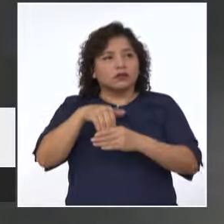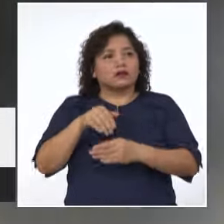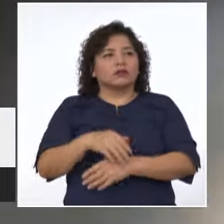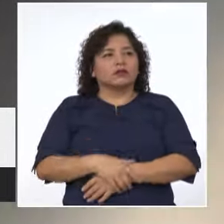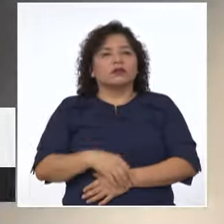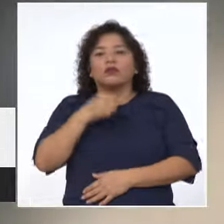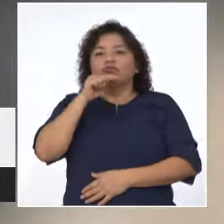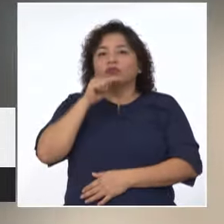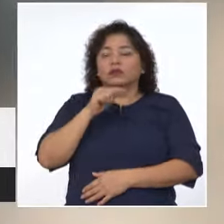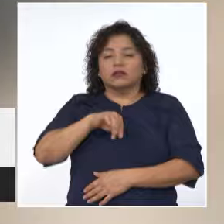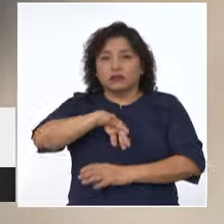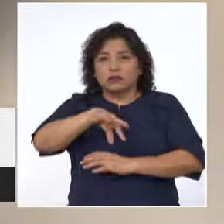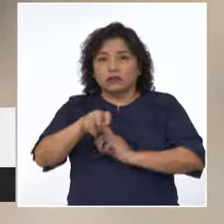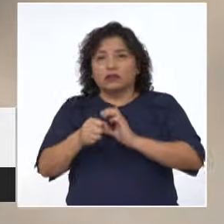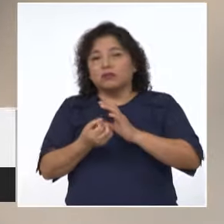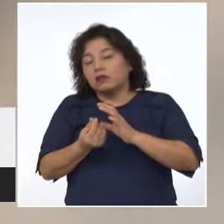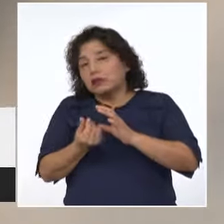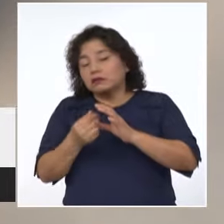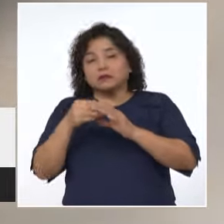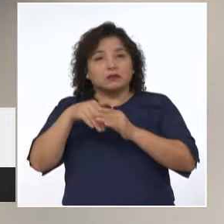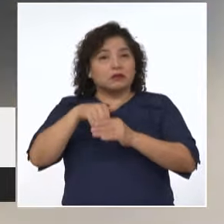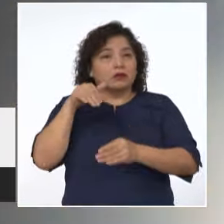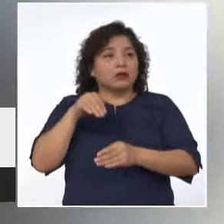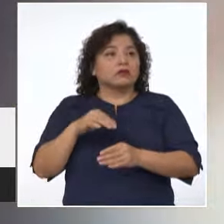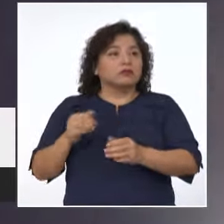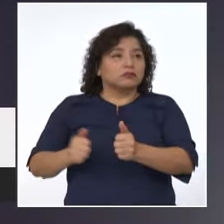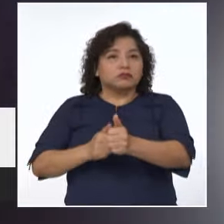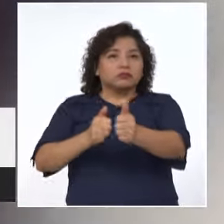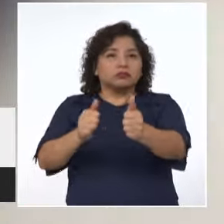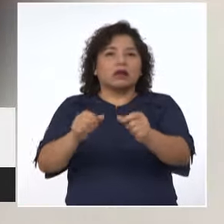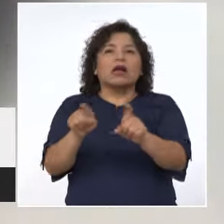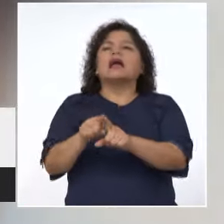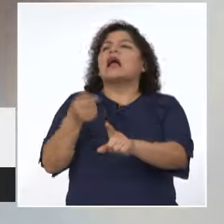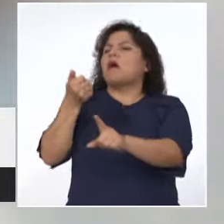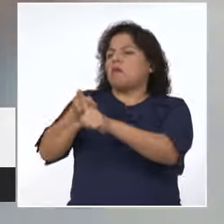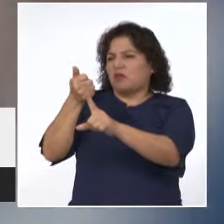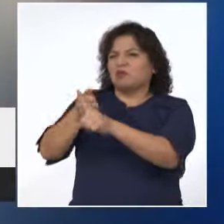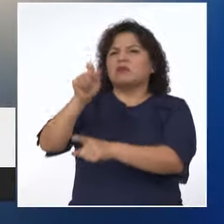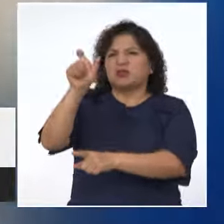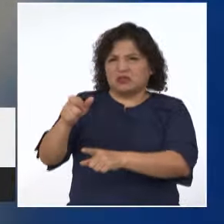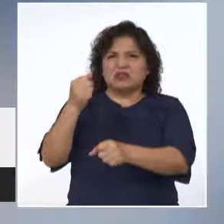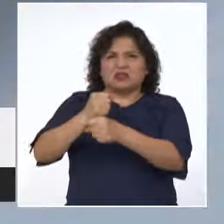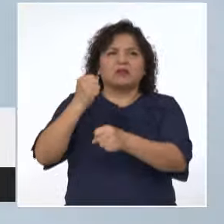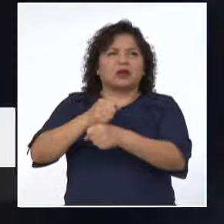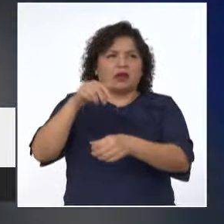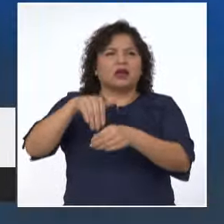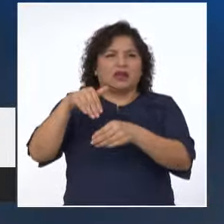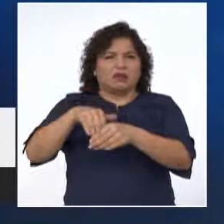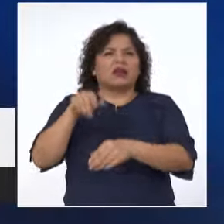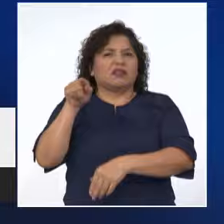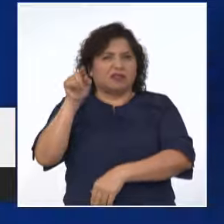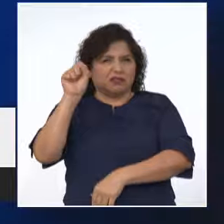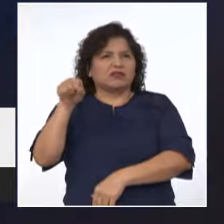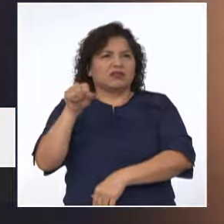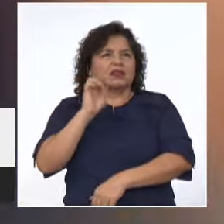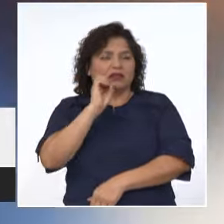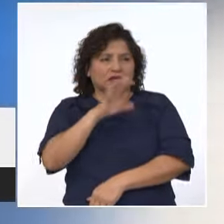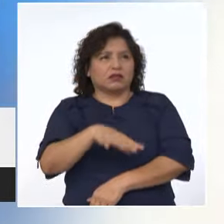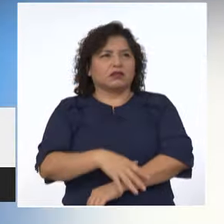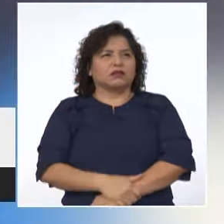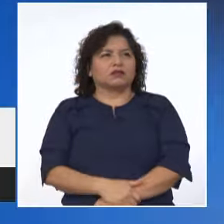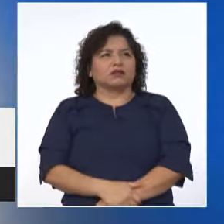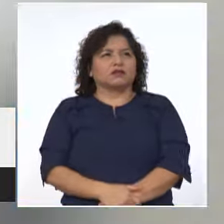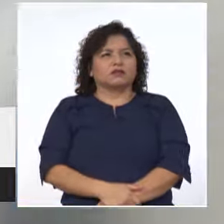retirado dinero y la han asaltado, la han seguido. Los mismos perros del banco han sido, mano. Pero ya han tirado a un carro, le han reventado la parabrisa.